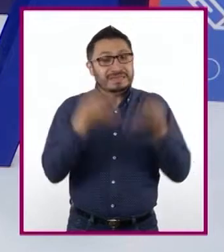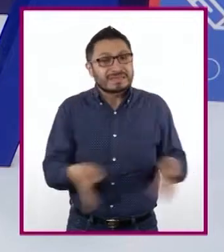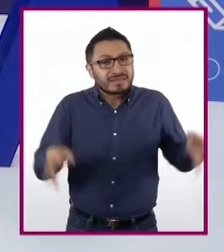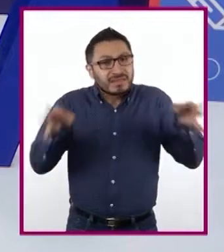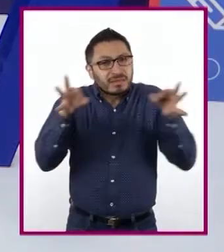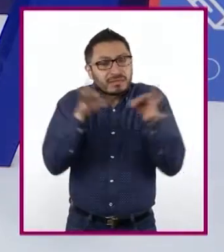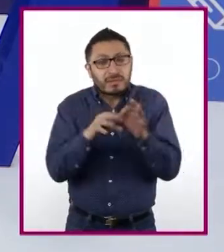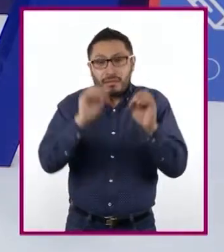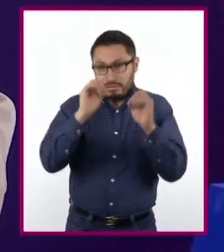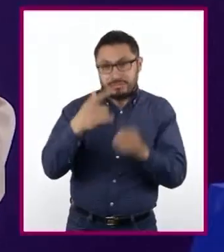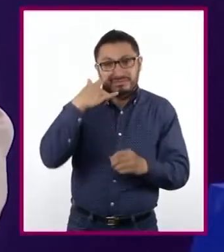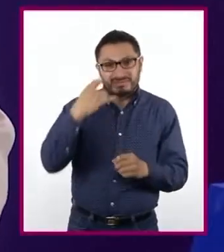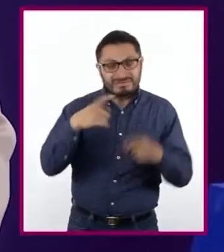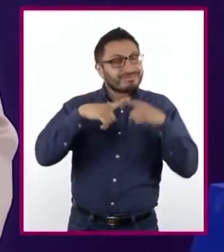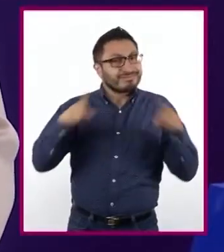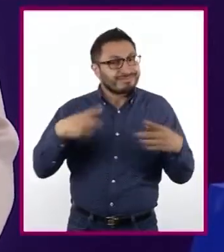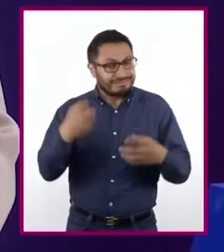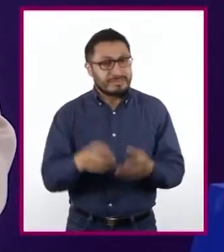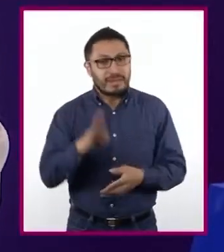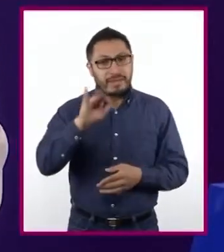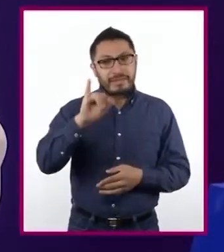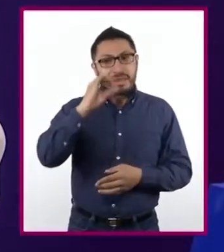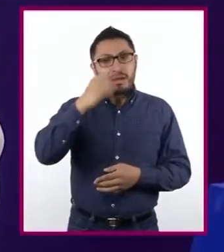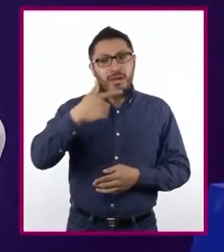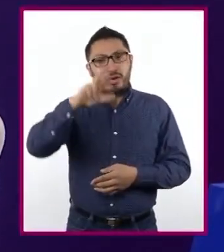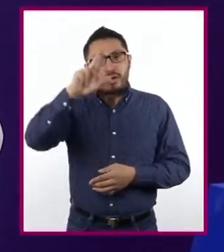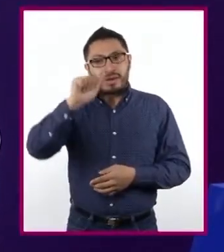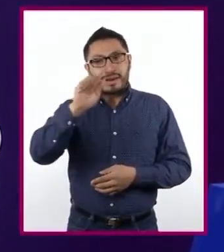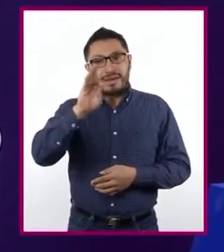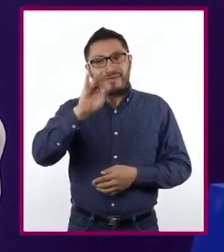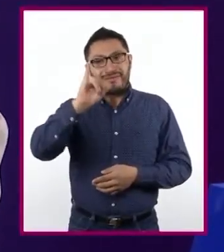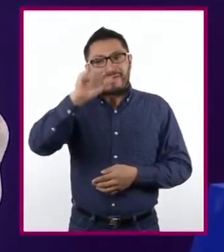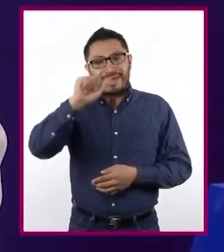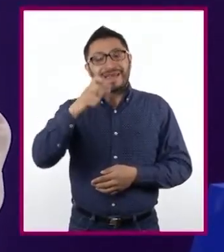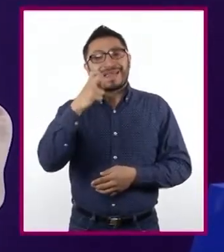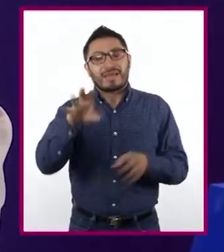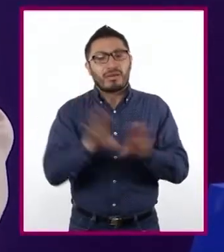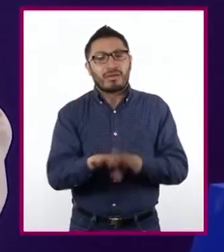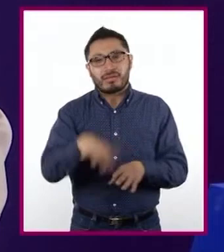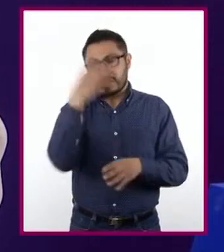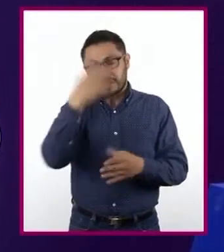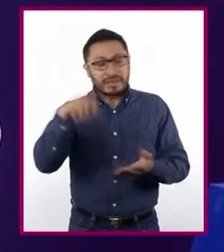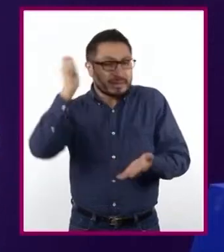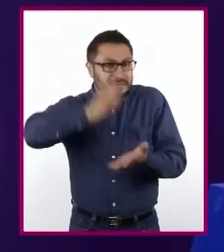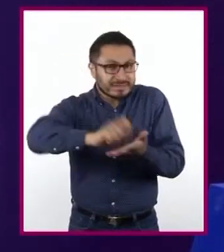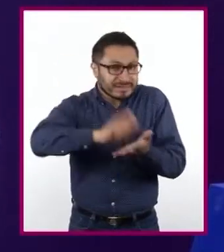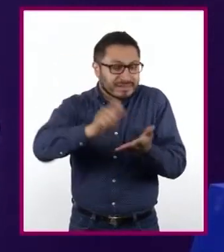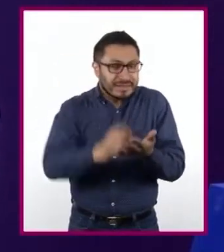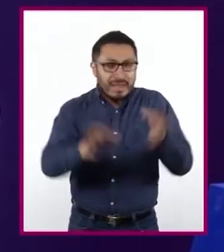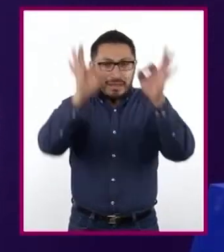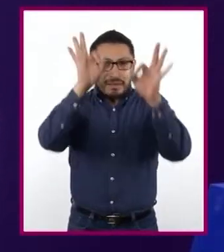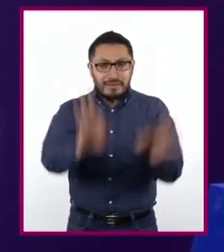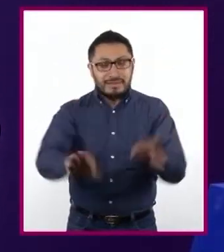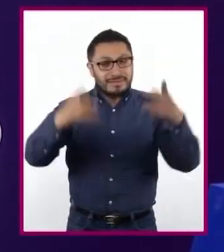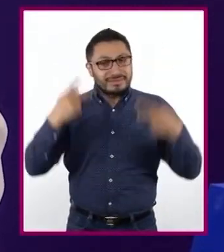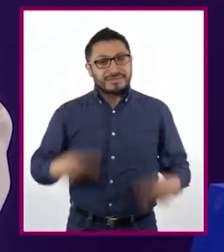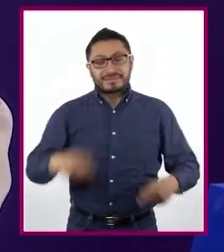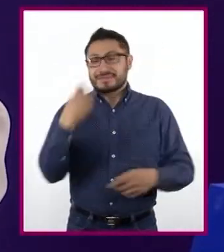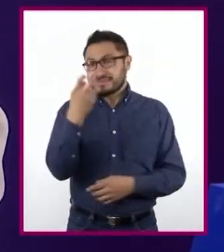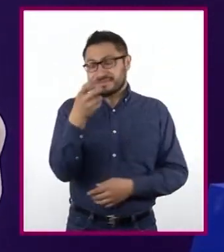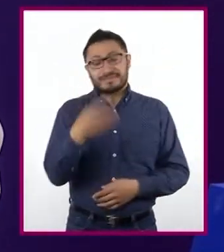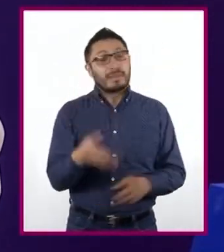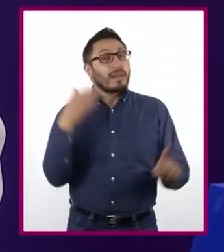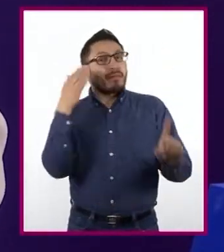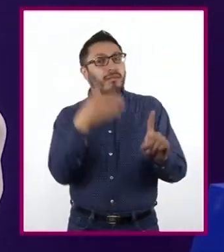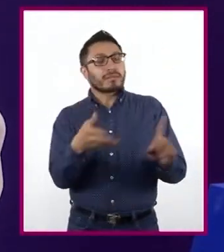o inusual. Las biografías son un retrato escrito e íntegro de estos personajes y su finalidad